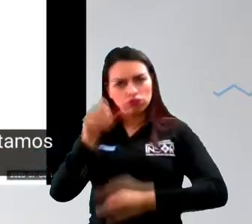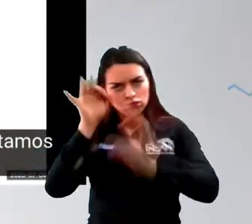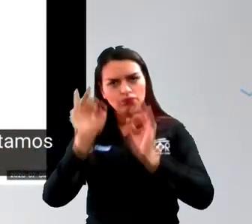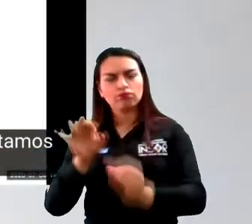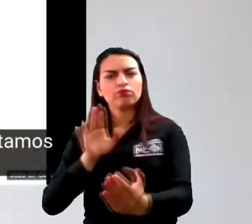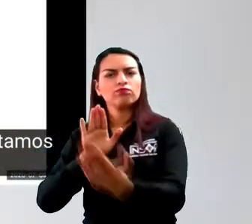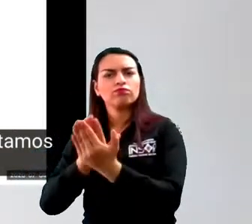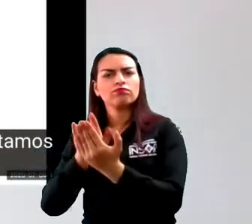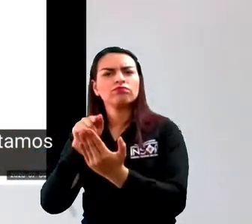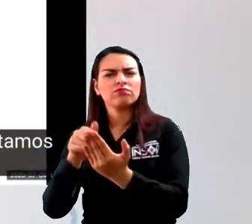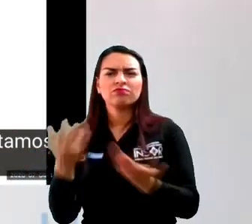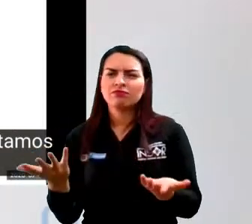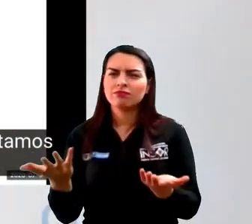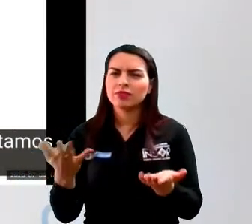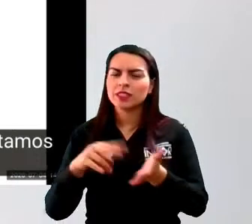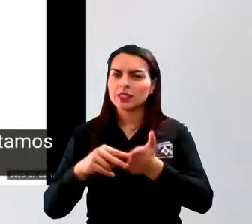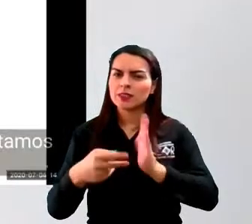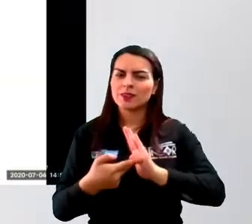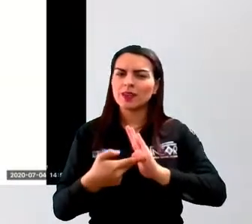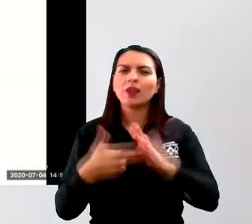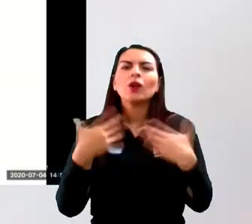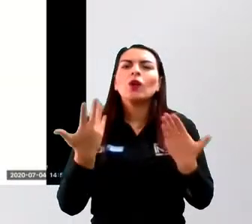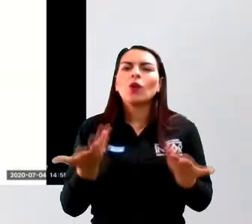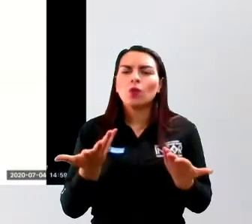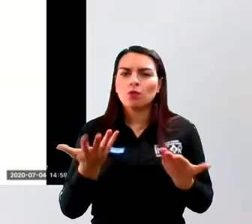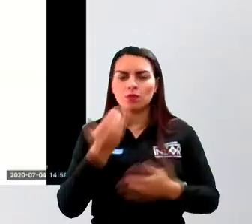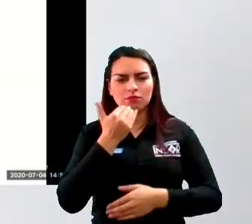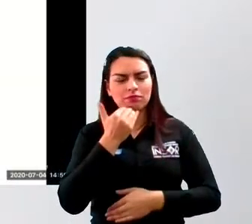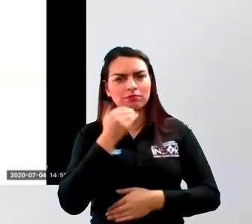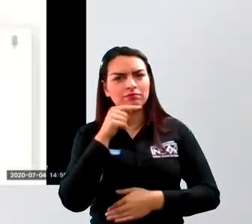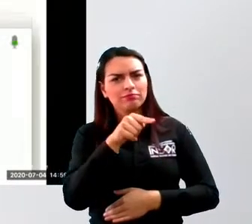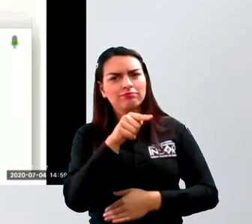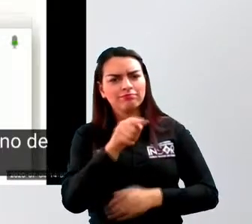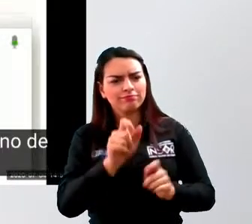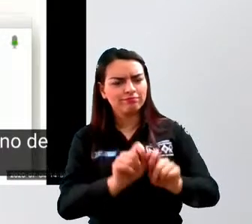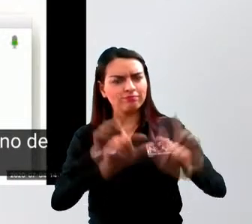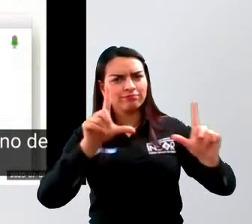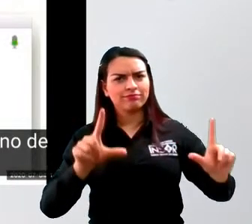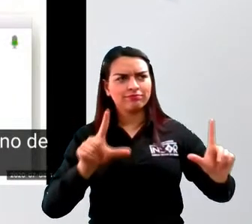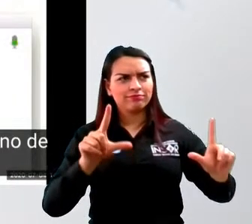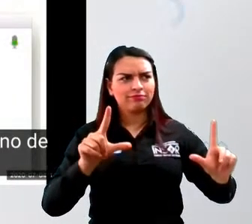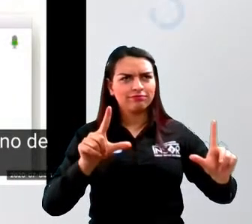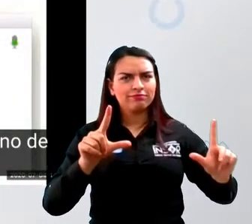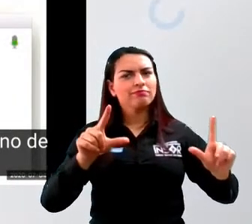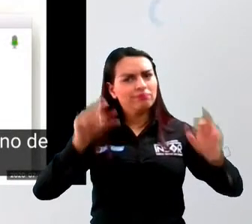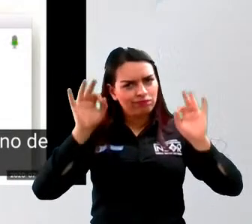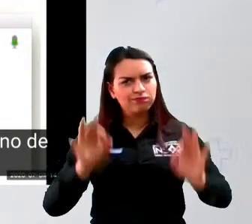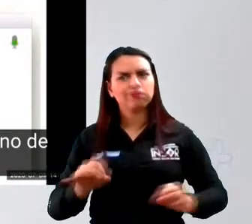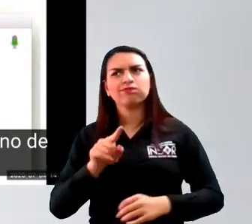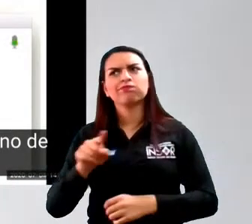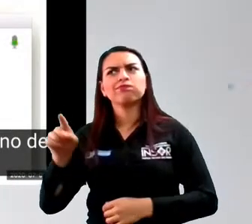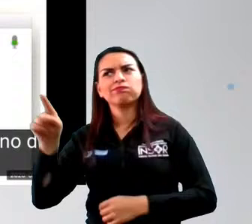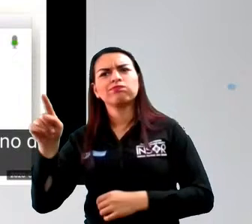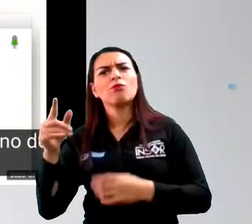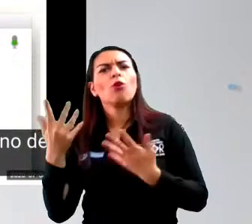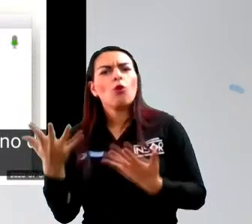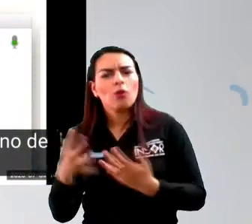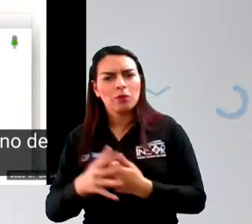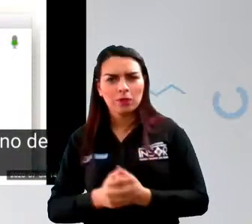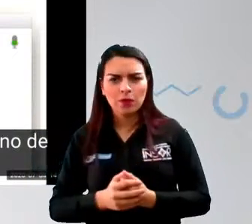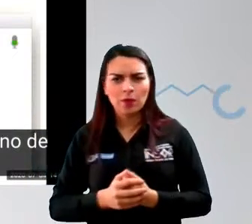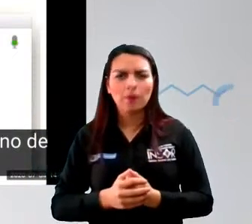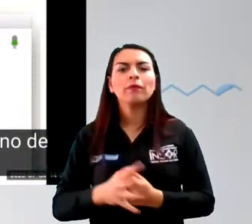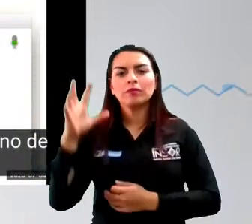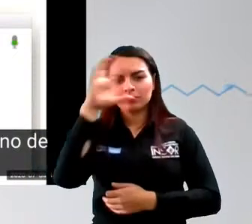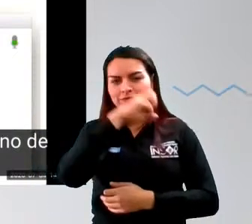la presencia en un entorno de video síncrono como en el que estamos ahora? Aquí hay algunas ideas